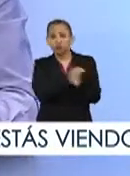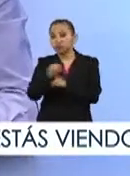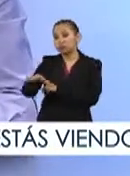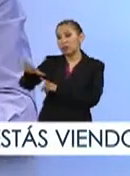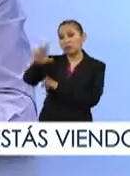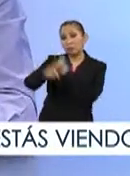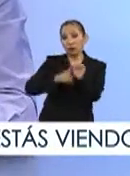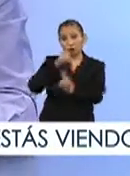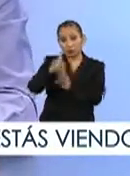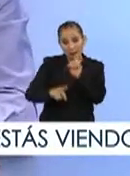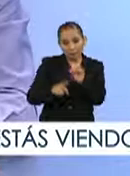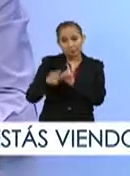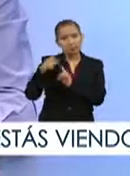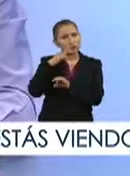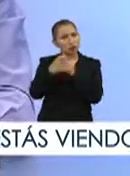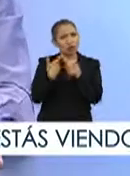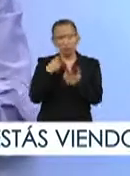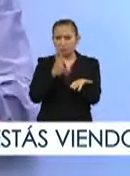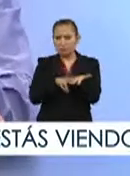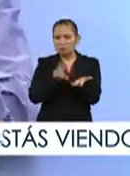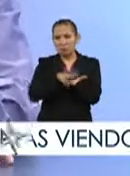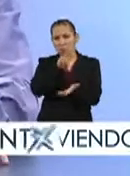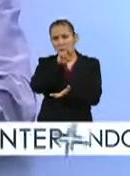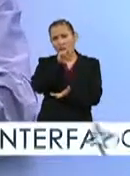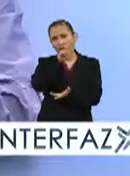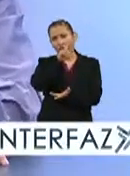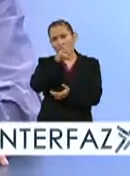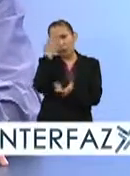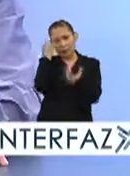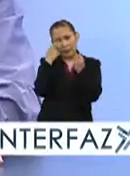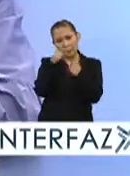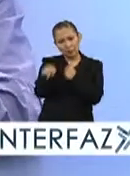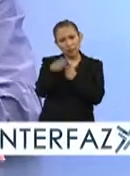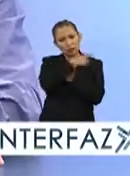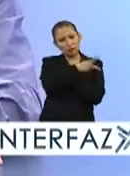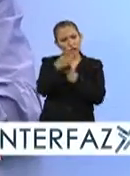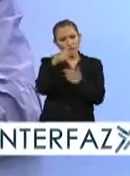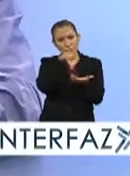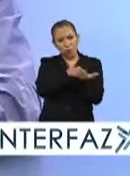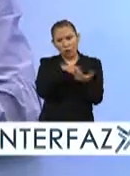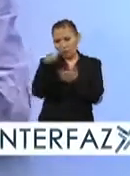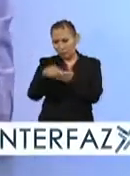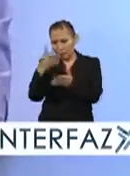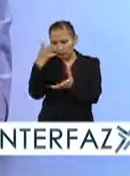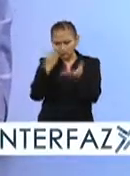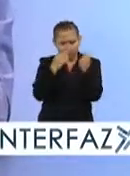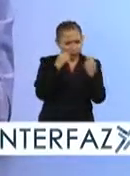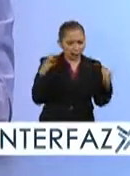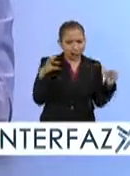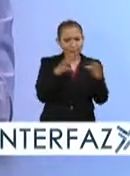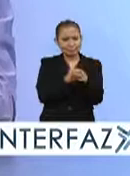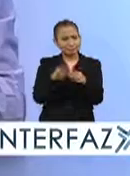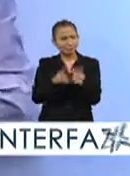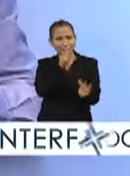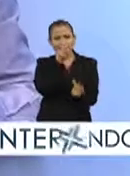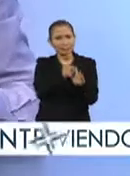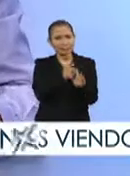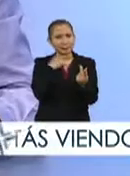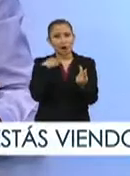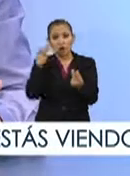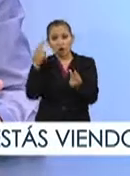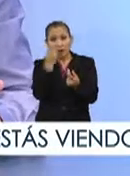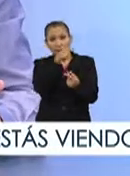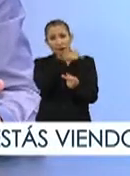puede trasladar hacia el deporte. Todos los valores que se aprenden en uno de esos lugares, pues se comparten perfectamente.